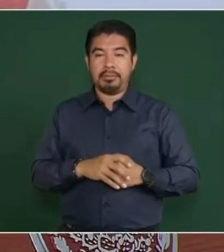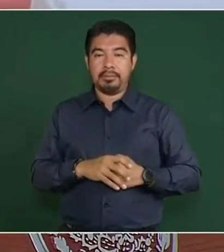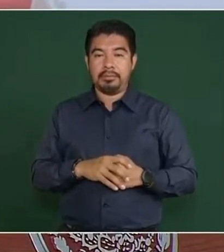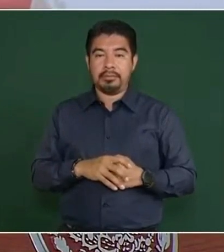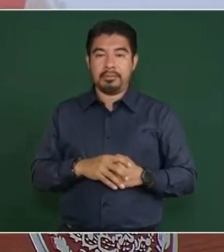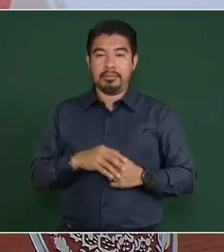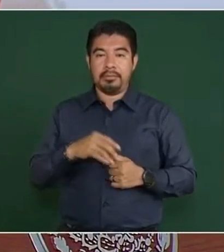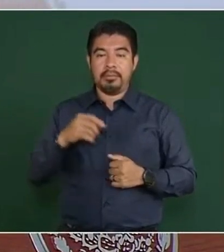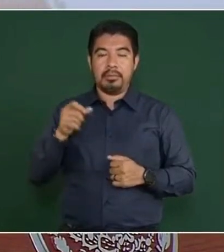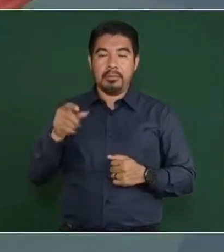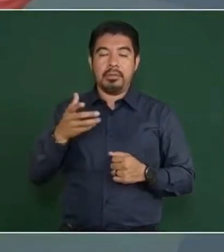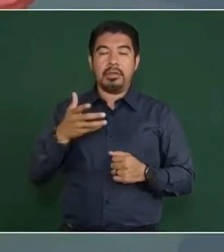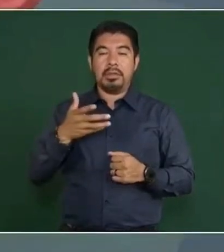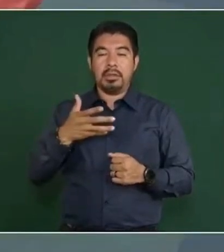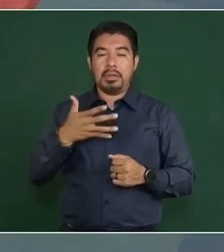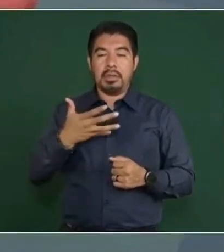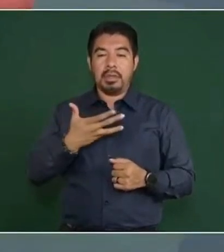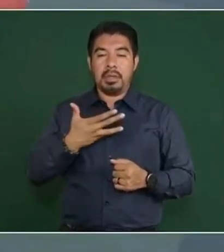buscaría